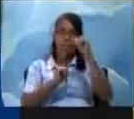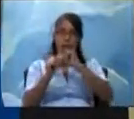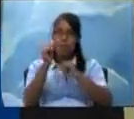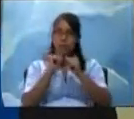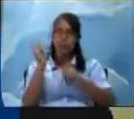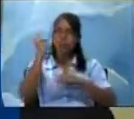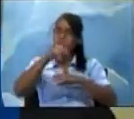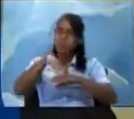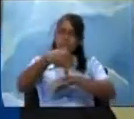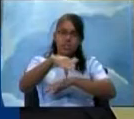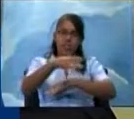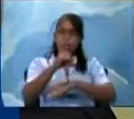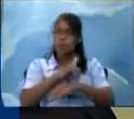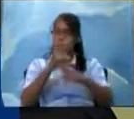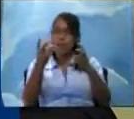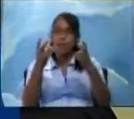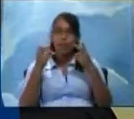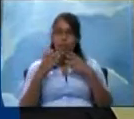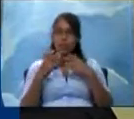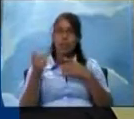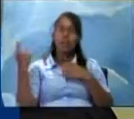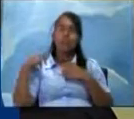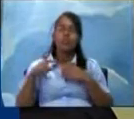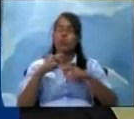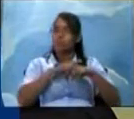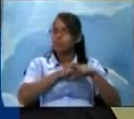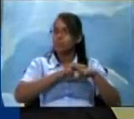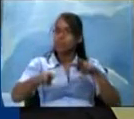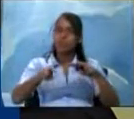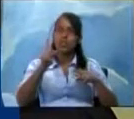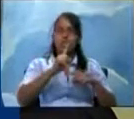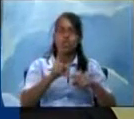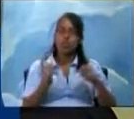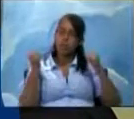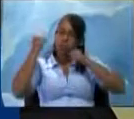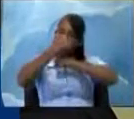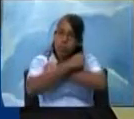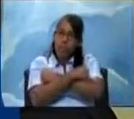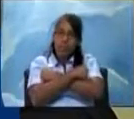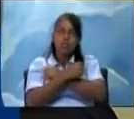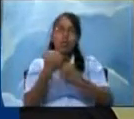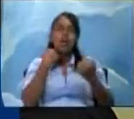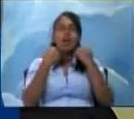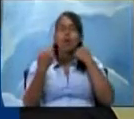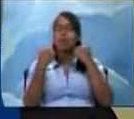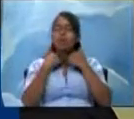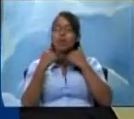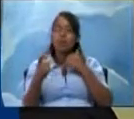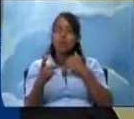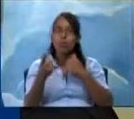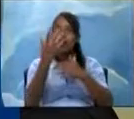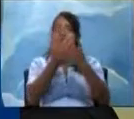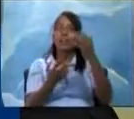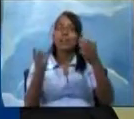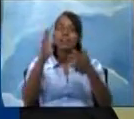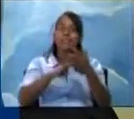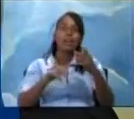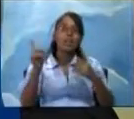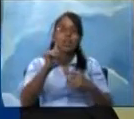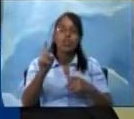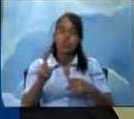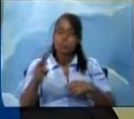Fui forastero y no me recogiste. Tuve desnudo y no me cubriste. Enfermo y en la cárcel y no